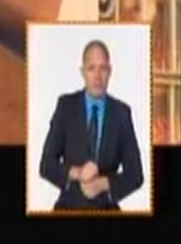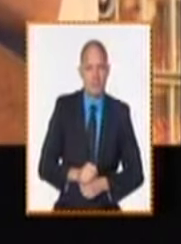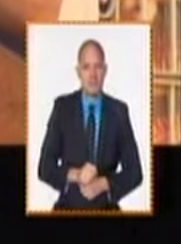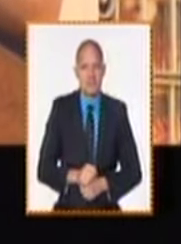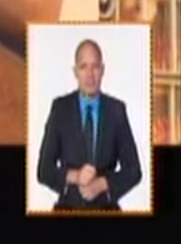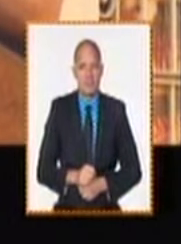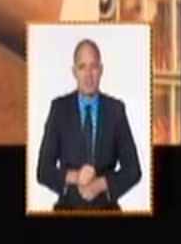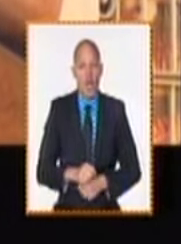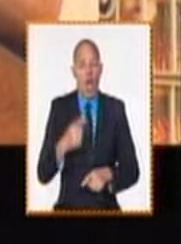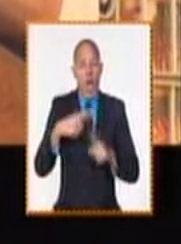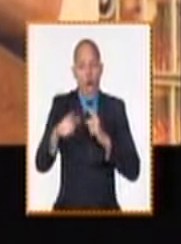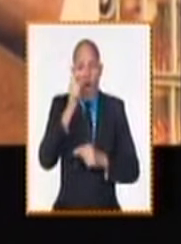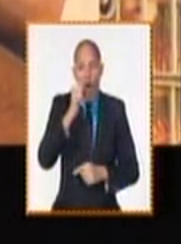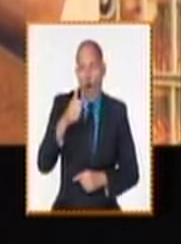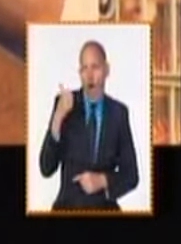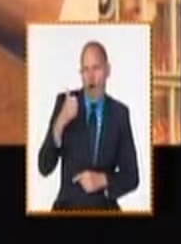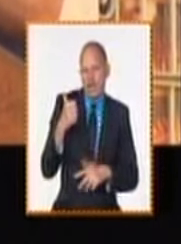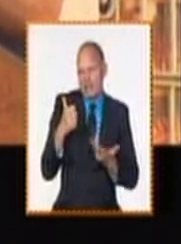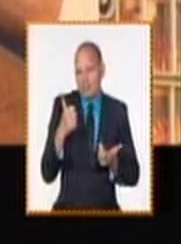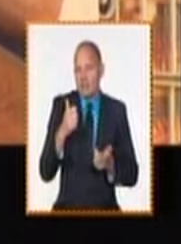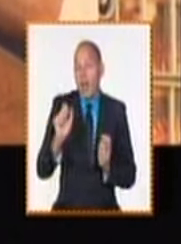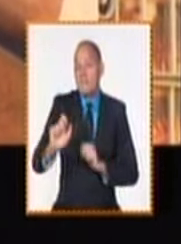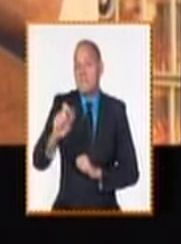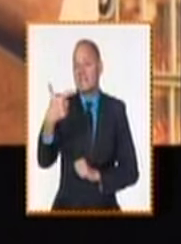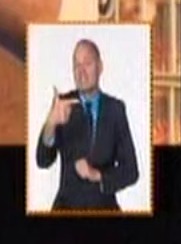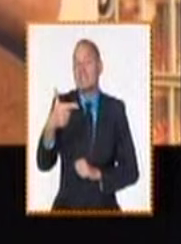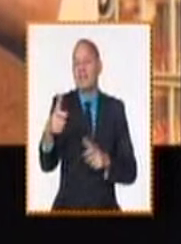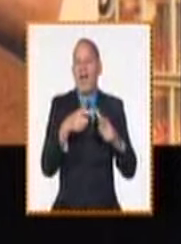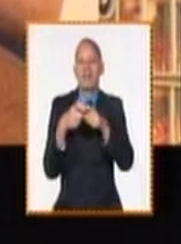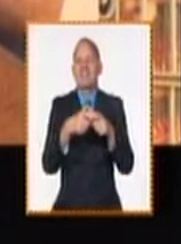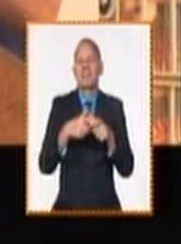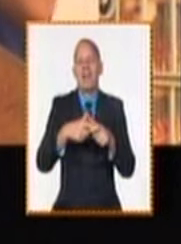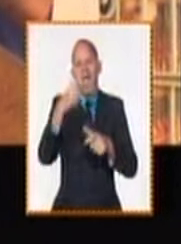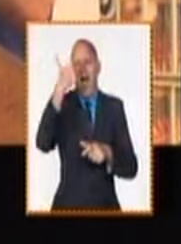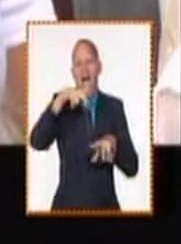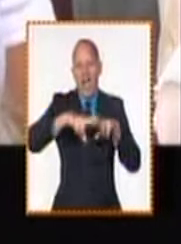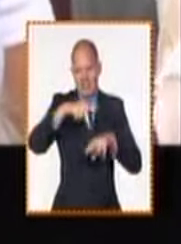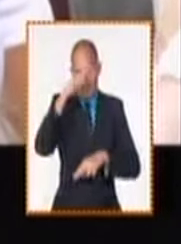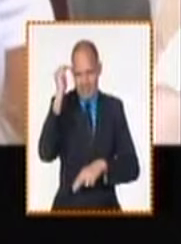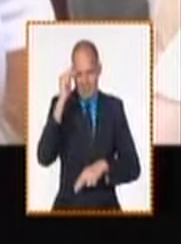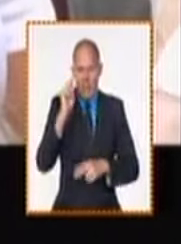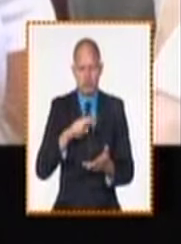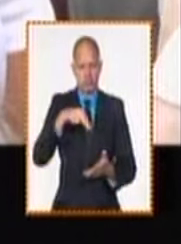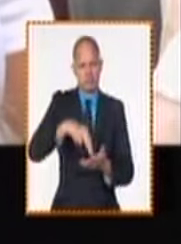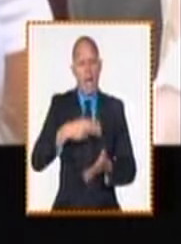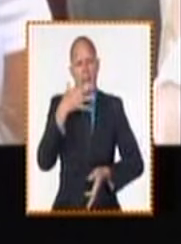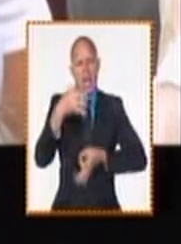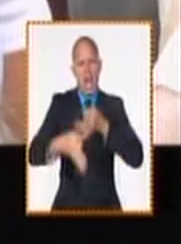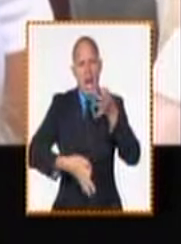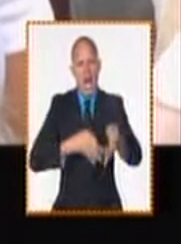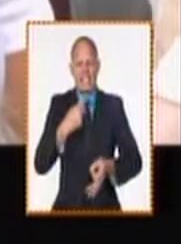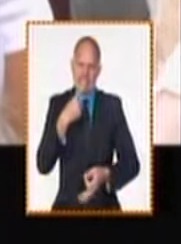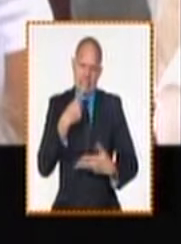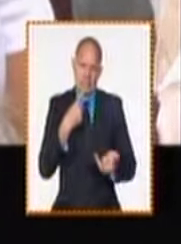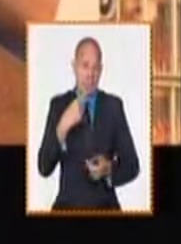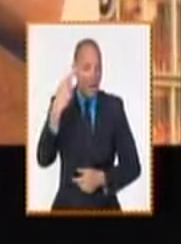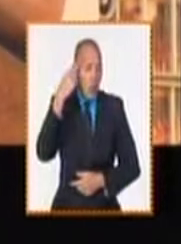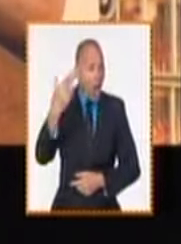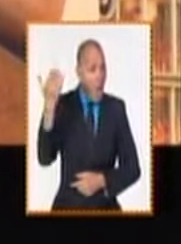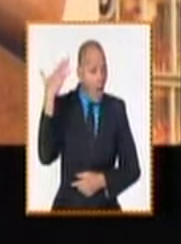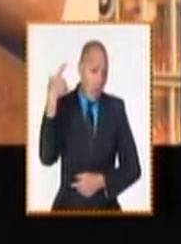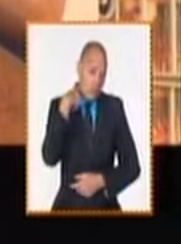vicepresidente de la vanguardia artística juvenil a la hacer uso de la palabra recordó lo acontecido aquí en aquel octubre de